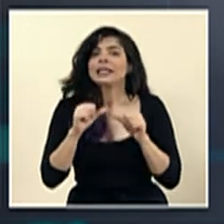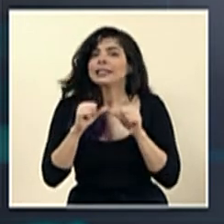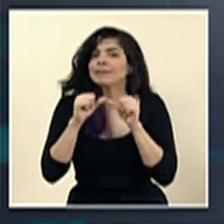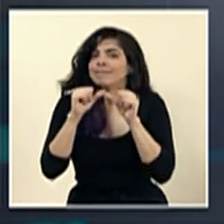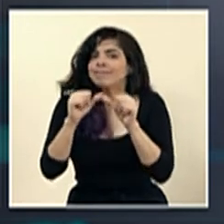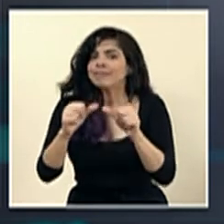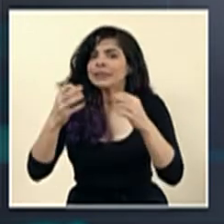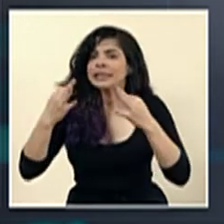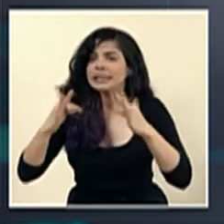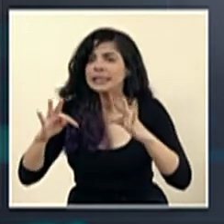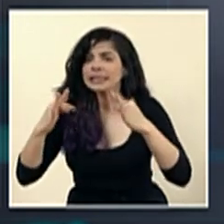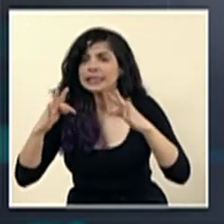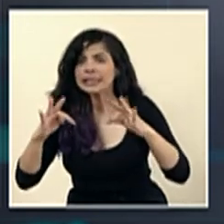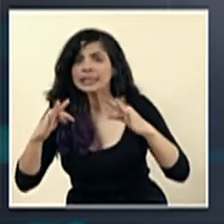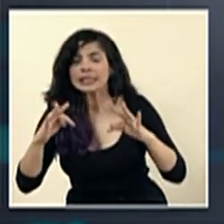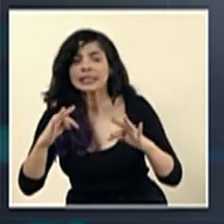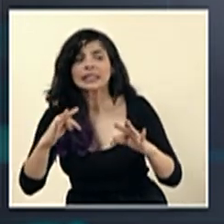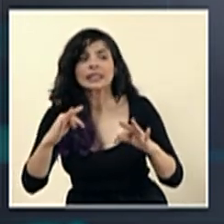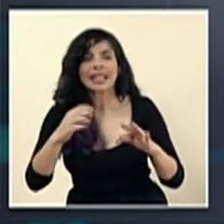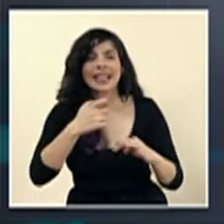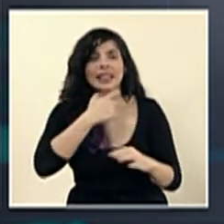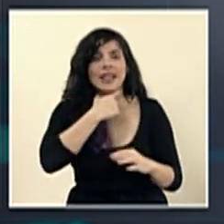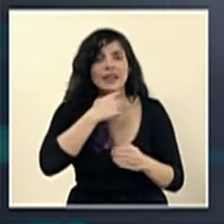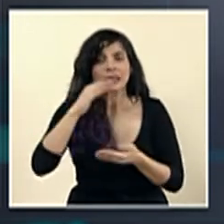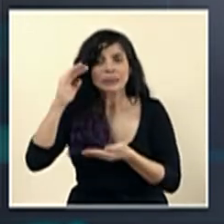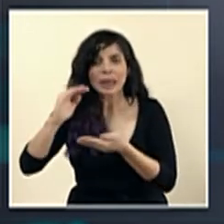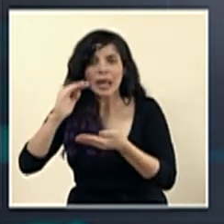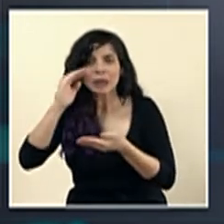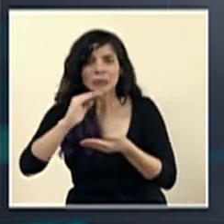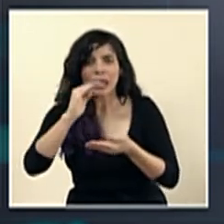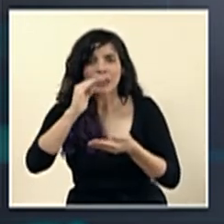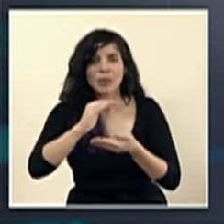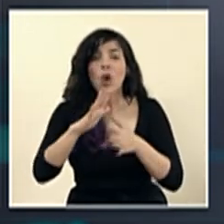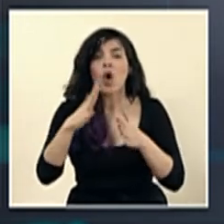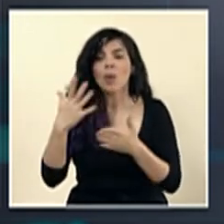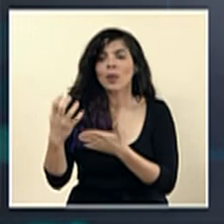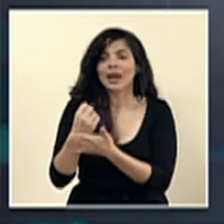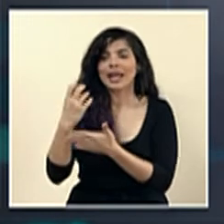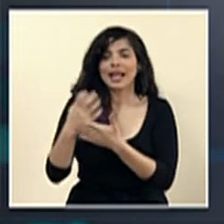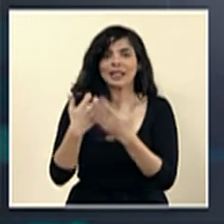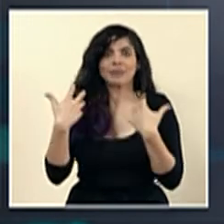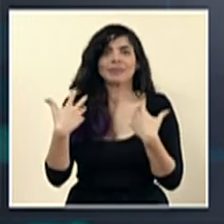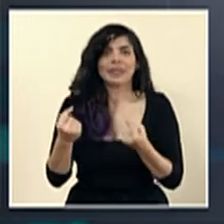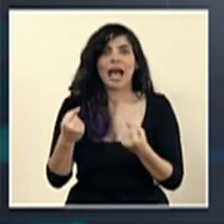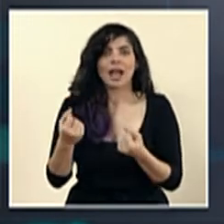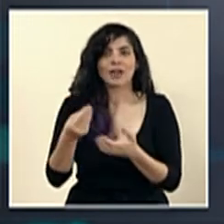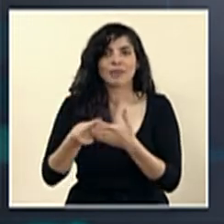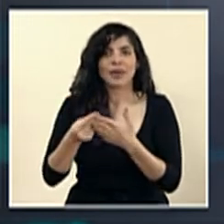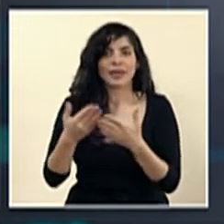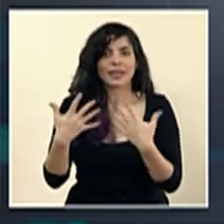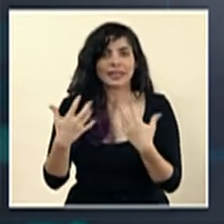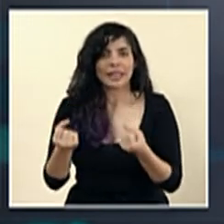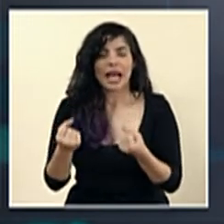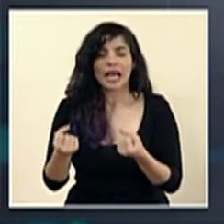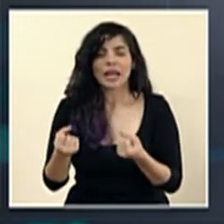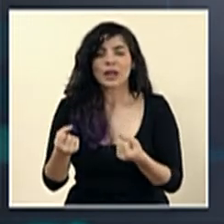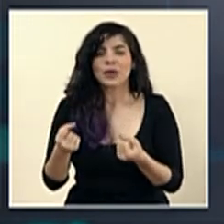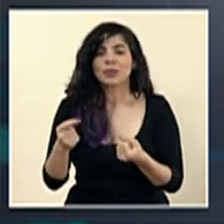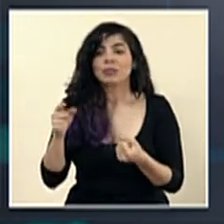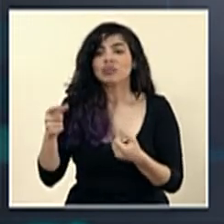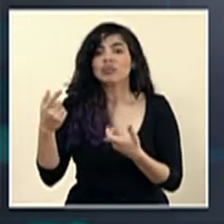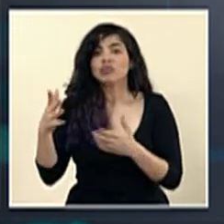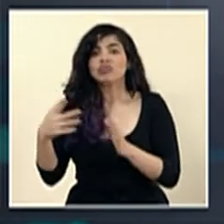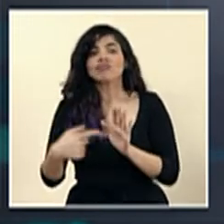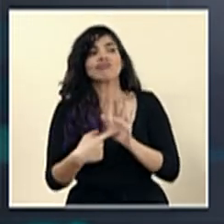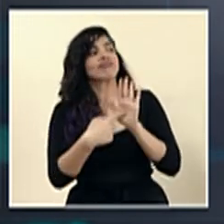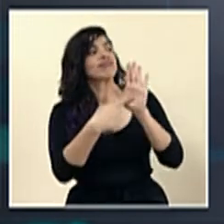seguimos tratando de reducir el déficit, esta vez con ingresos sanos. En ese sentido, se le presentó a